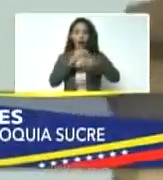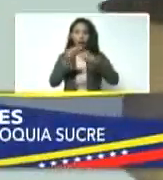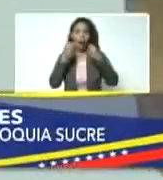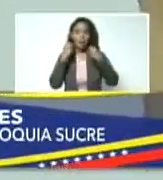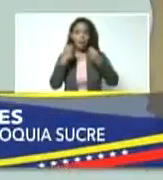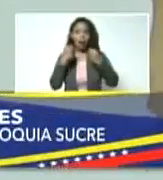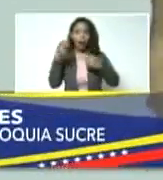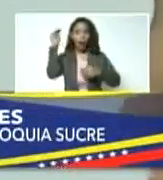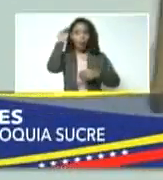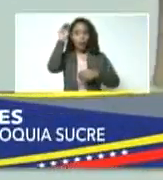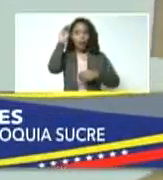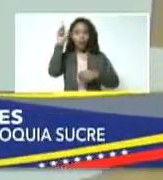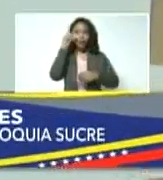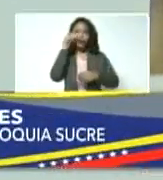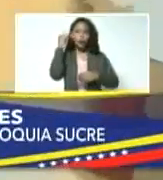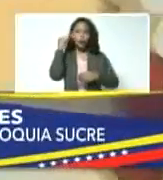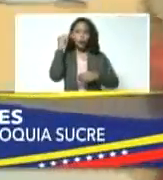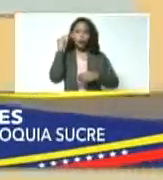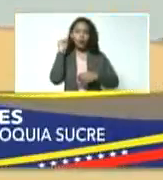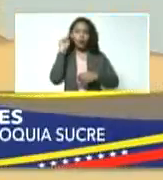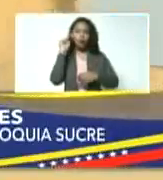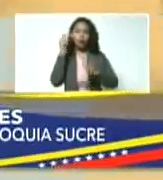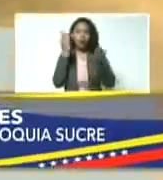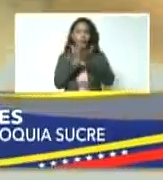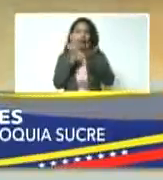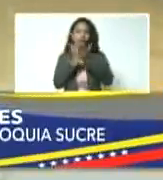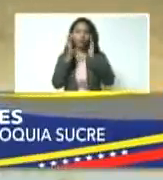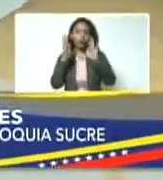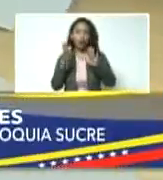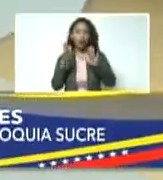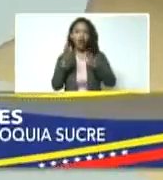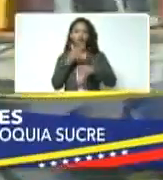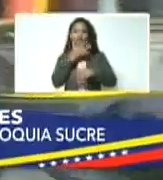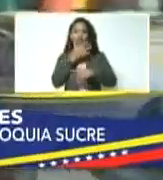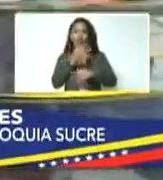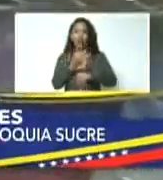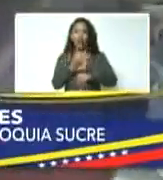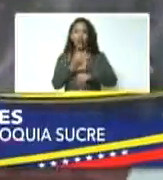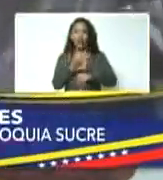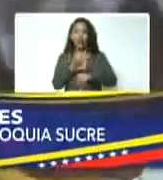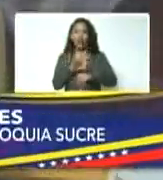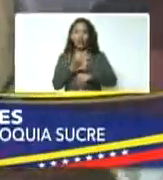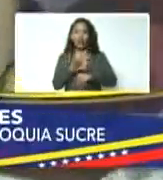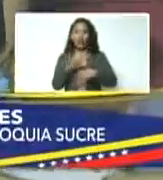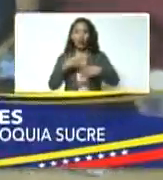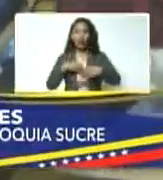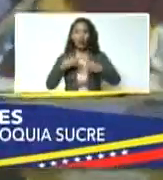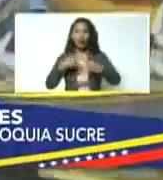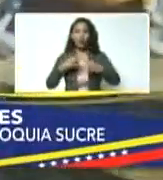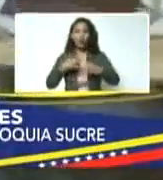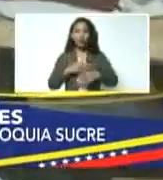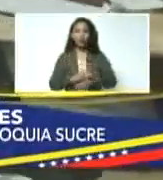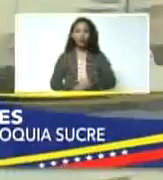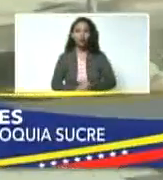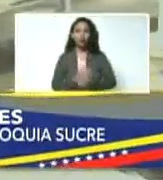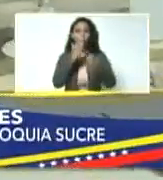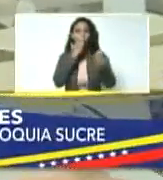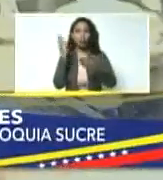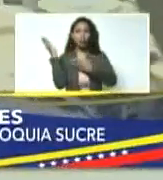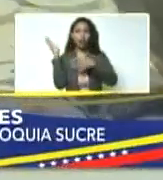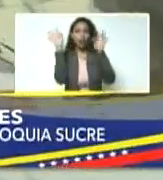las maestras y maestros de sus escuelas, facilitándole el uniforme. Así que ellos, de